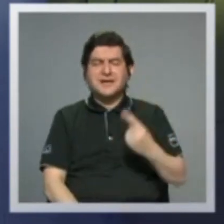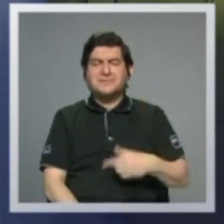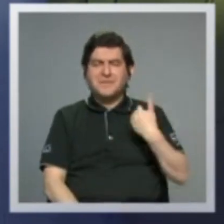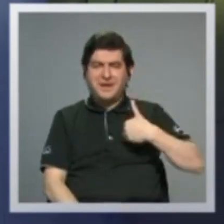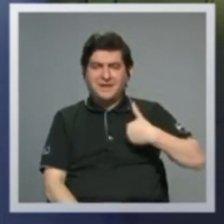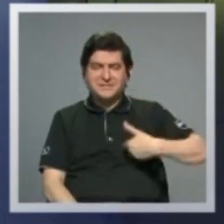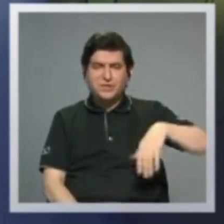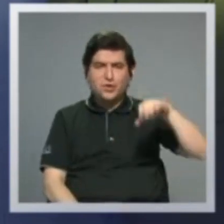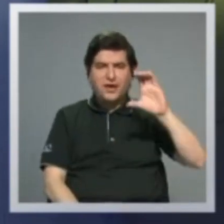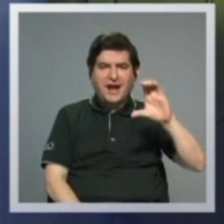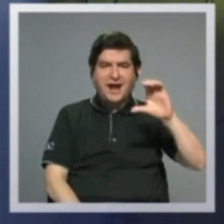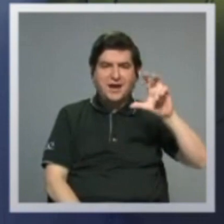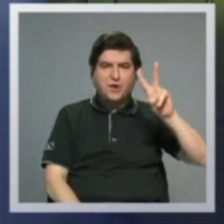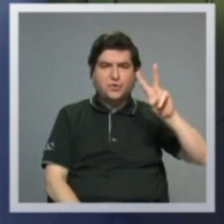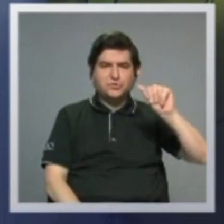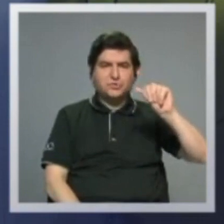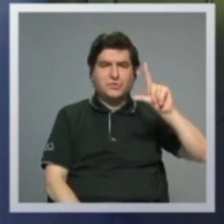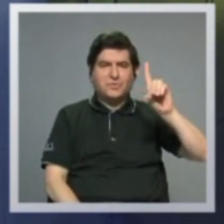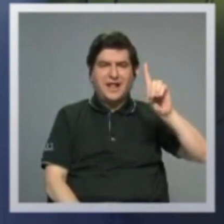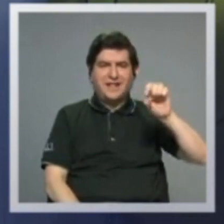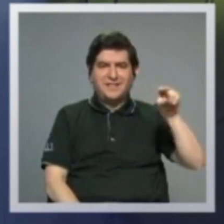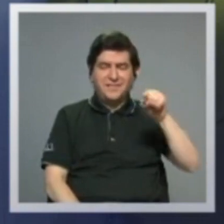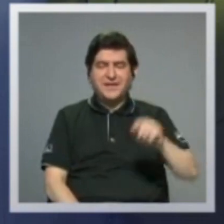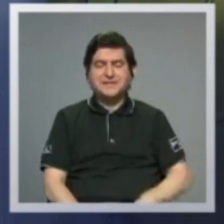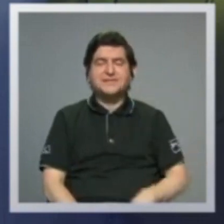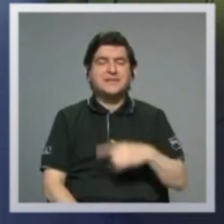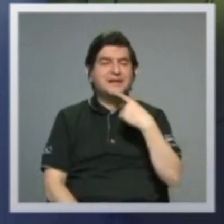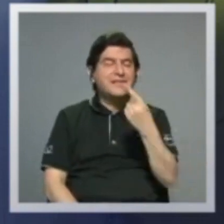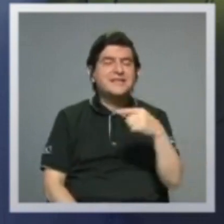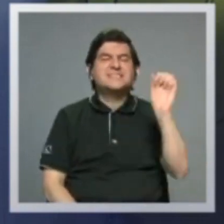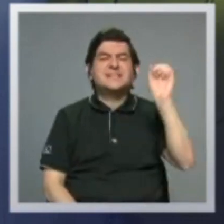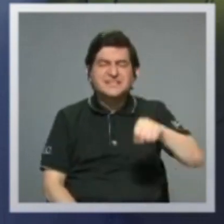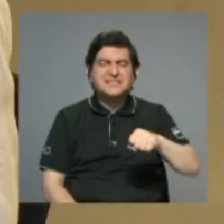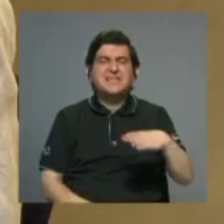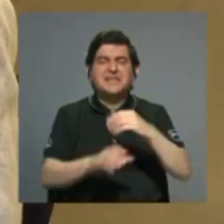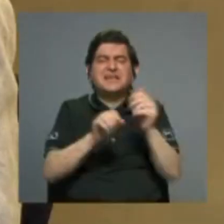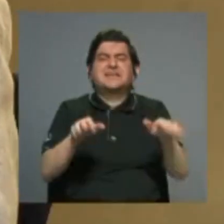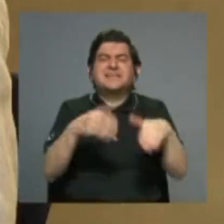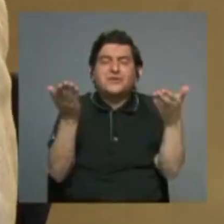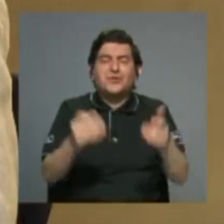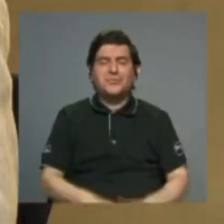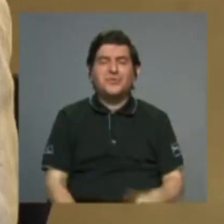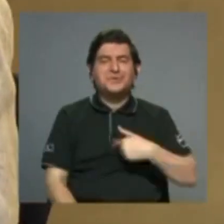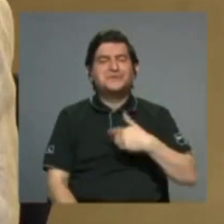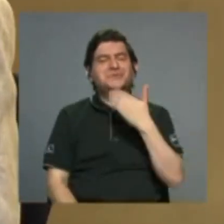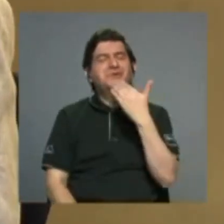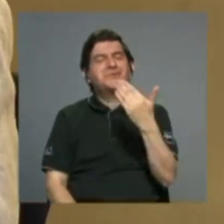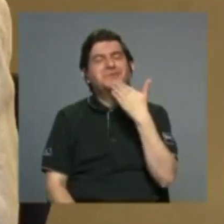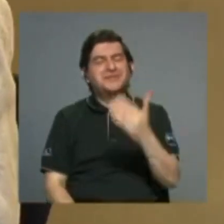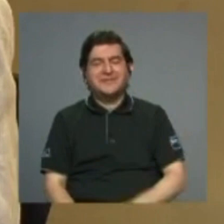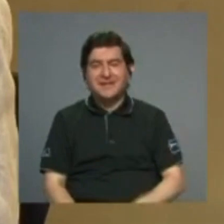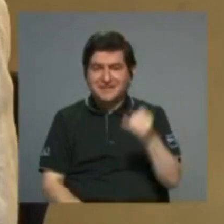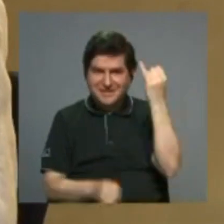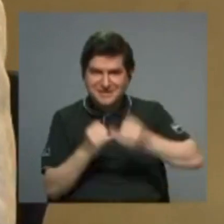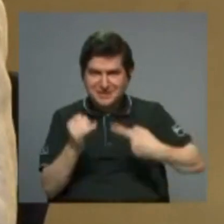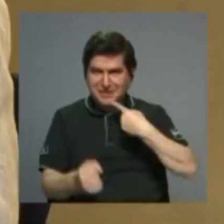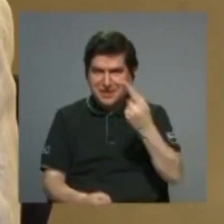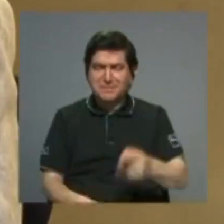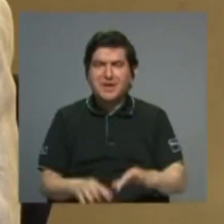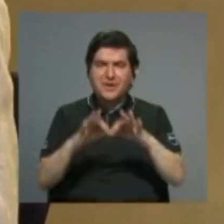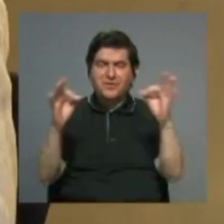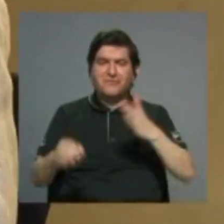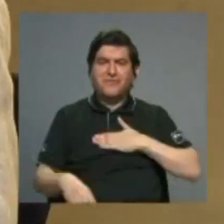encontramos un sí y un cómo le hacemos. Pues yo le agradezco mucho, y yo cerraría diciendo nada más el lema